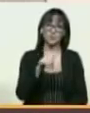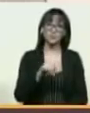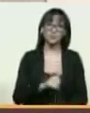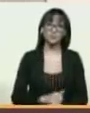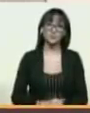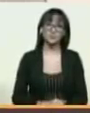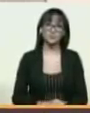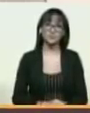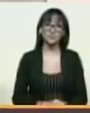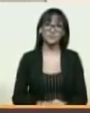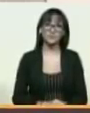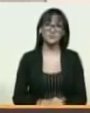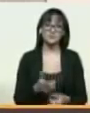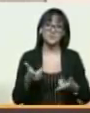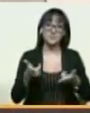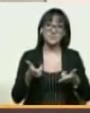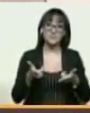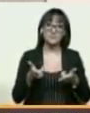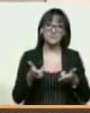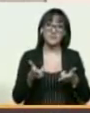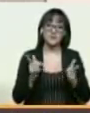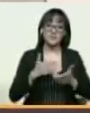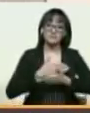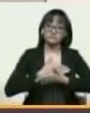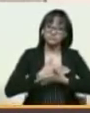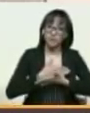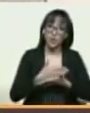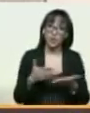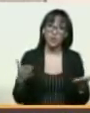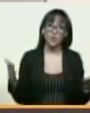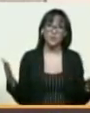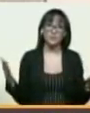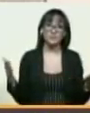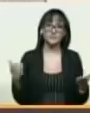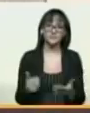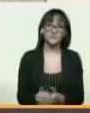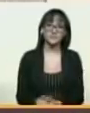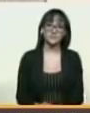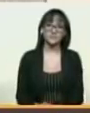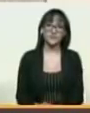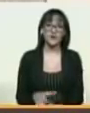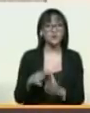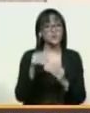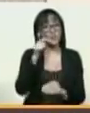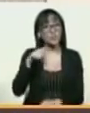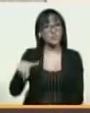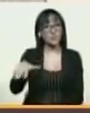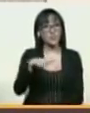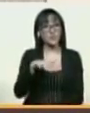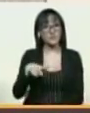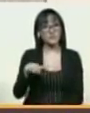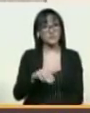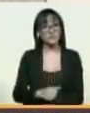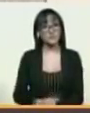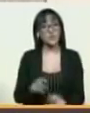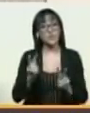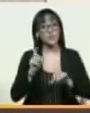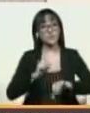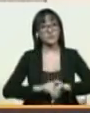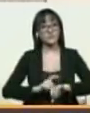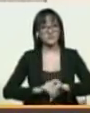que nos va a permitir abrirle el horizonte a nuestro pueblo y a estos nuevos